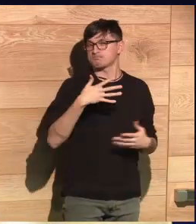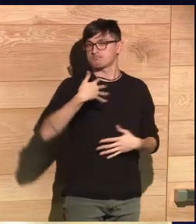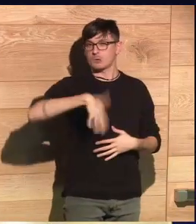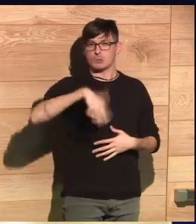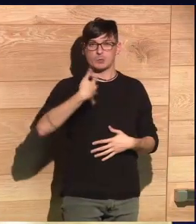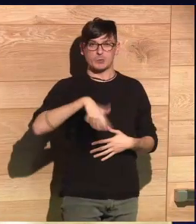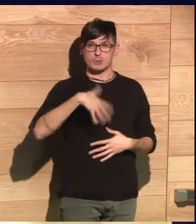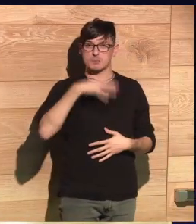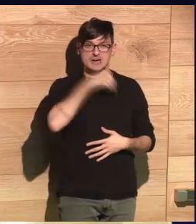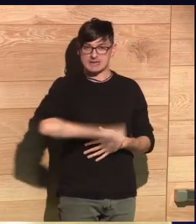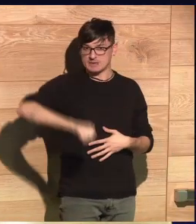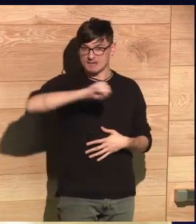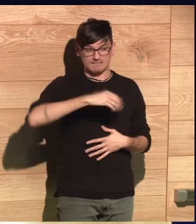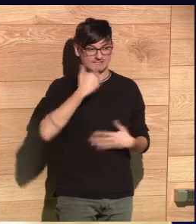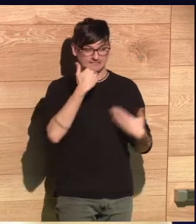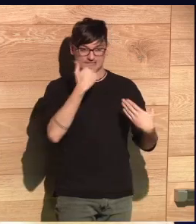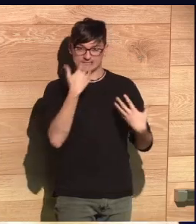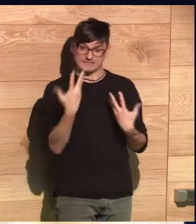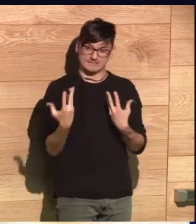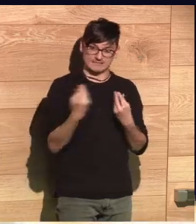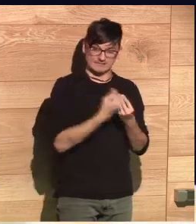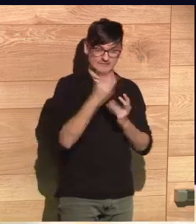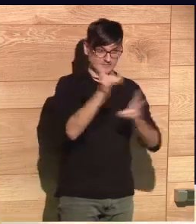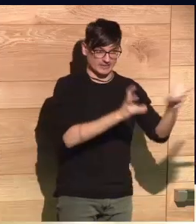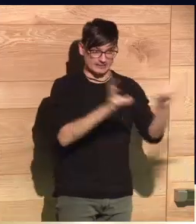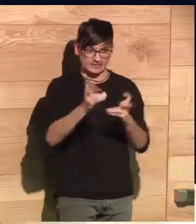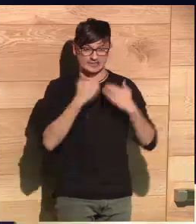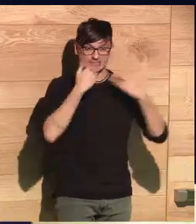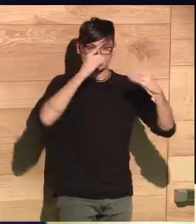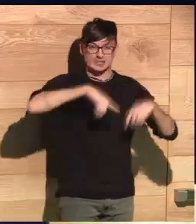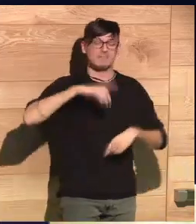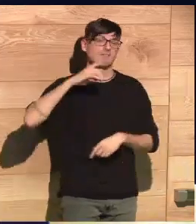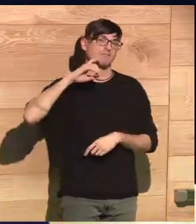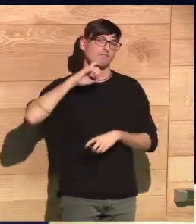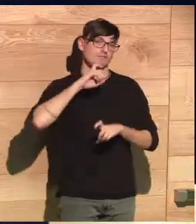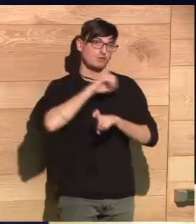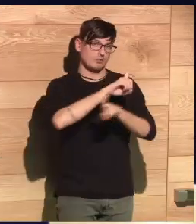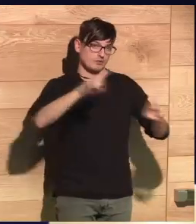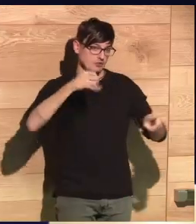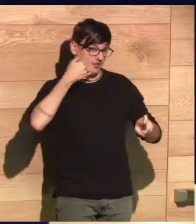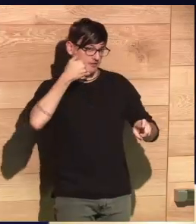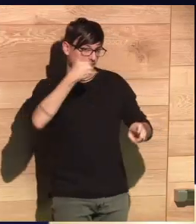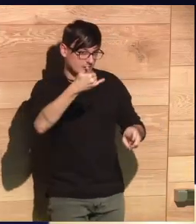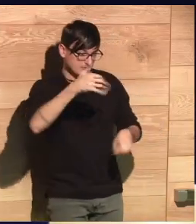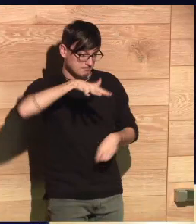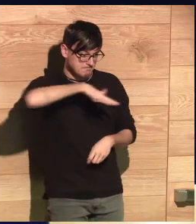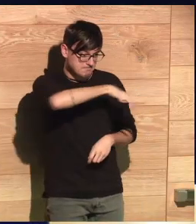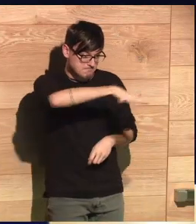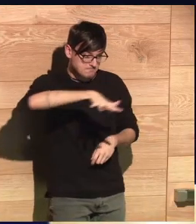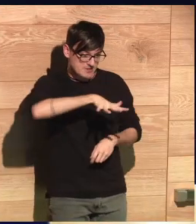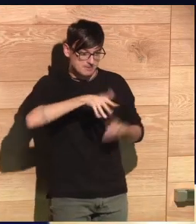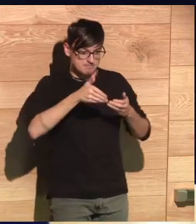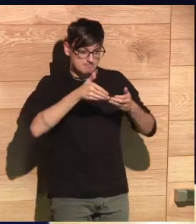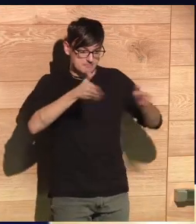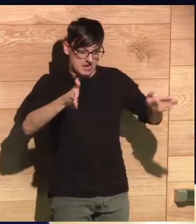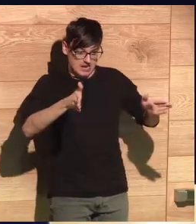por acompañarnos. Quiero darle las gracias especialmente también a Fundación Telefónica por cedernos este espacio,